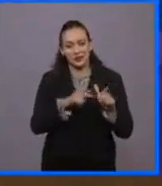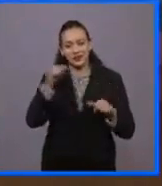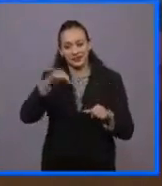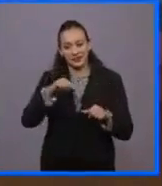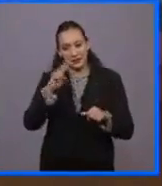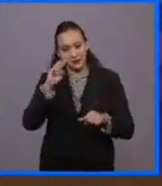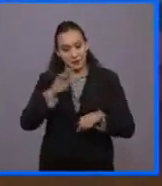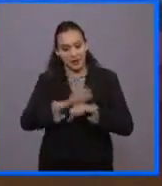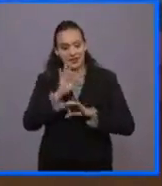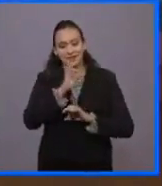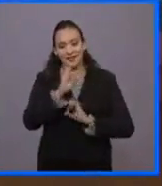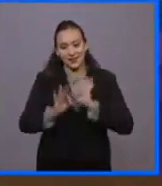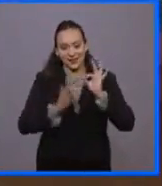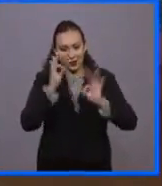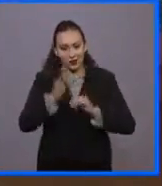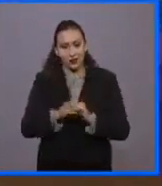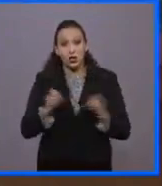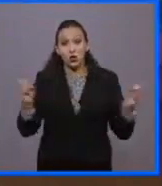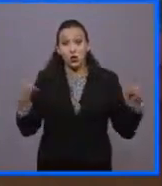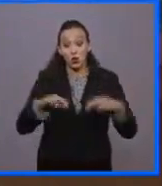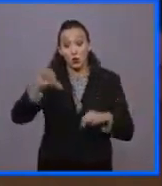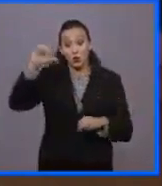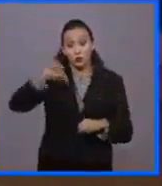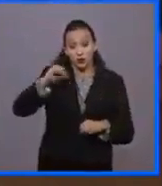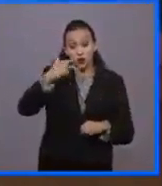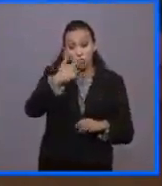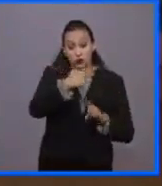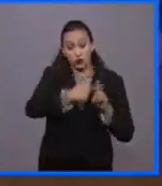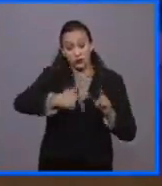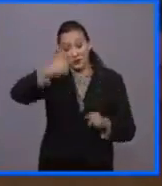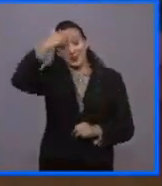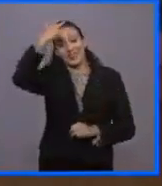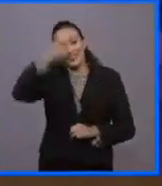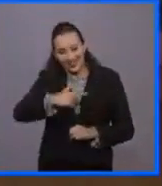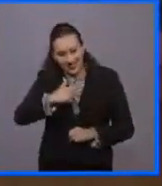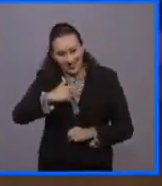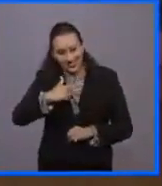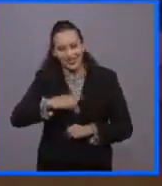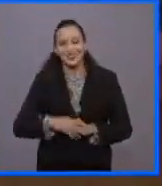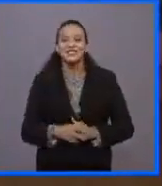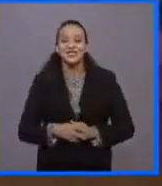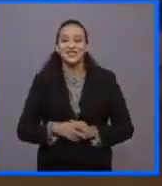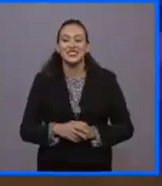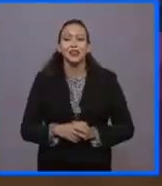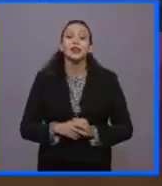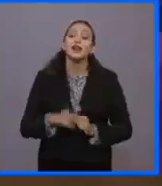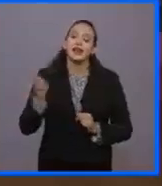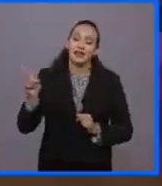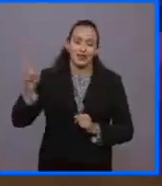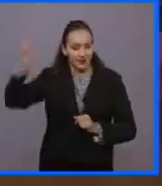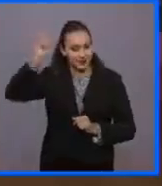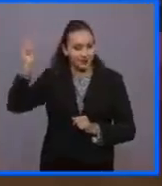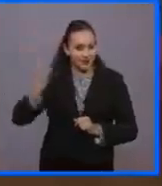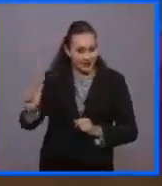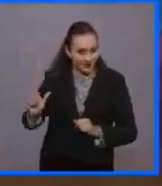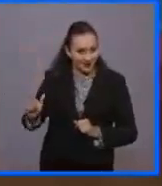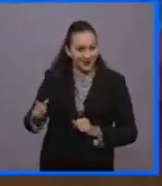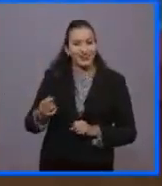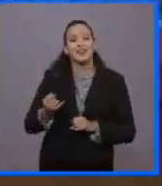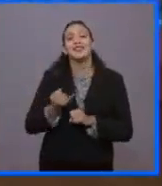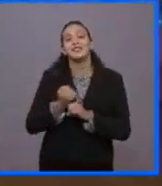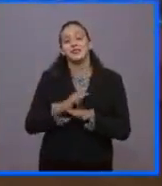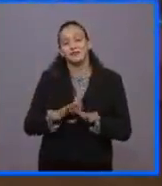Judicial de la Federación. Le espero en el noticiario nocturno en punto de las 20:30 horas. Soy Lorena Sánchez Cabrera y le deseo